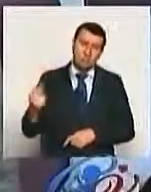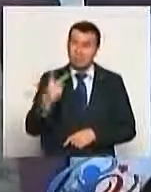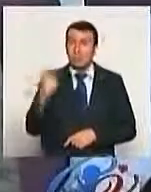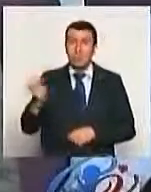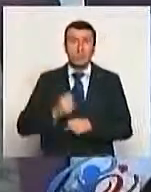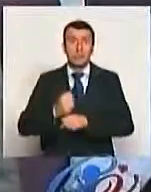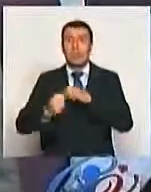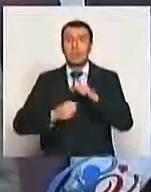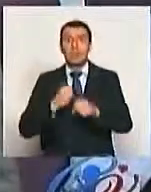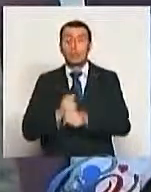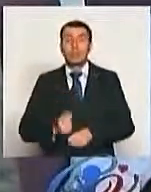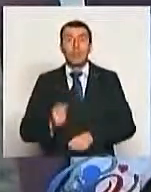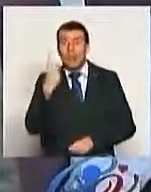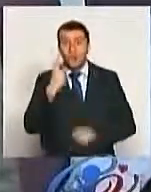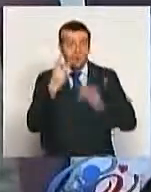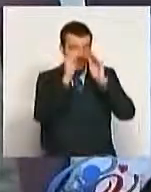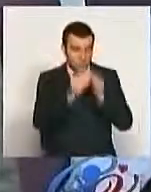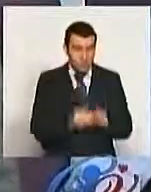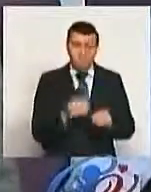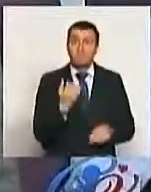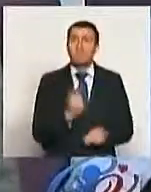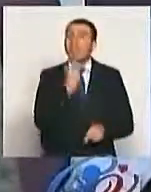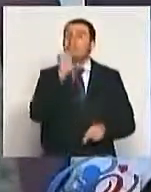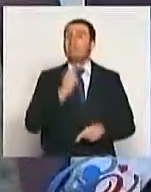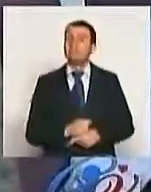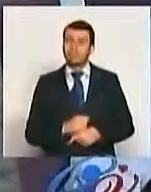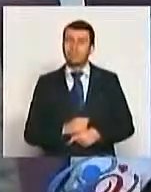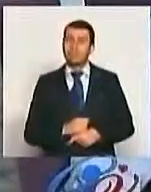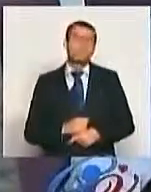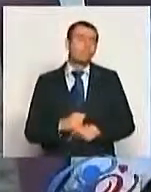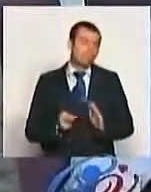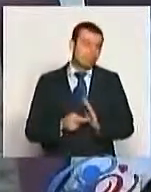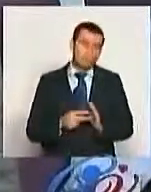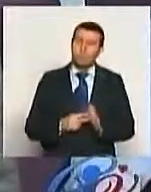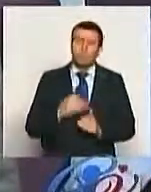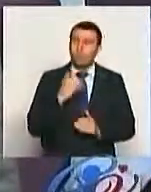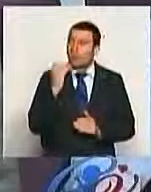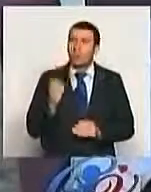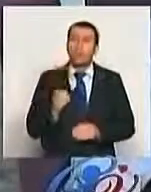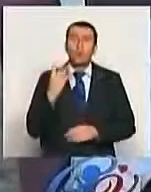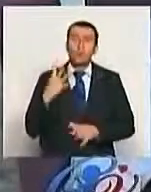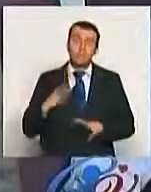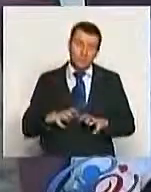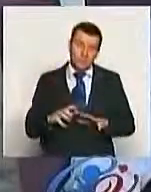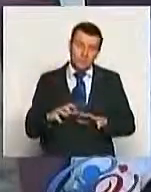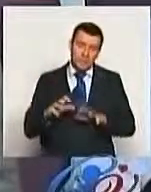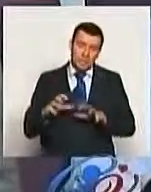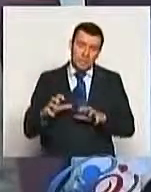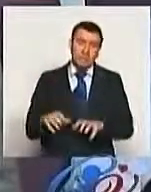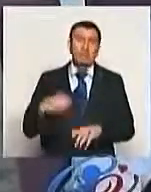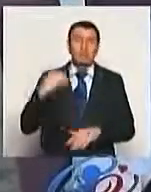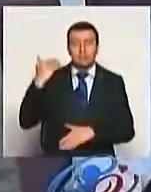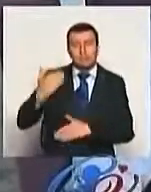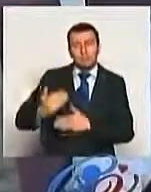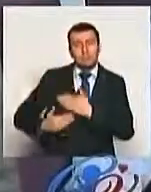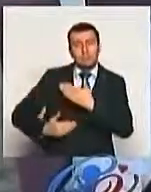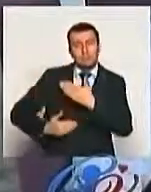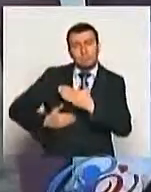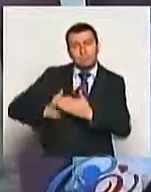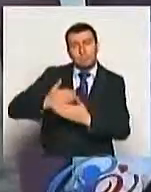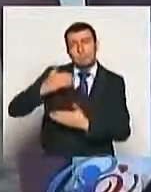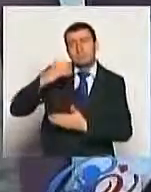mañana, y uno no sabe cuánto tiempo puede tardar en que ustedes desarrollen un proceso